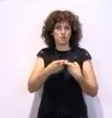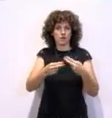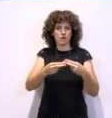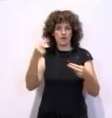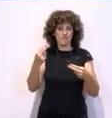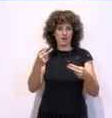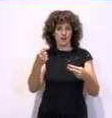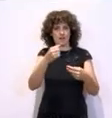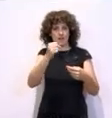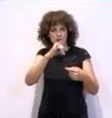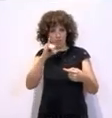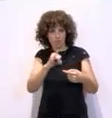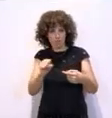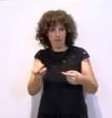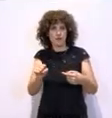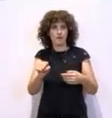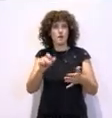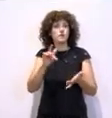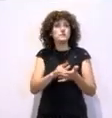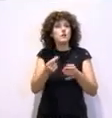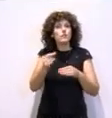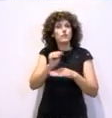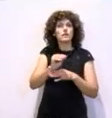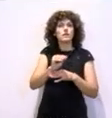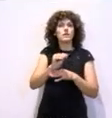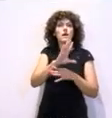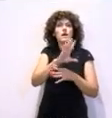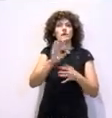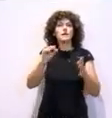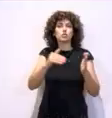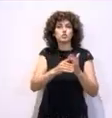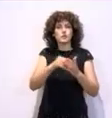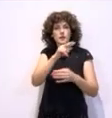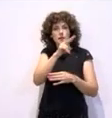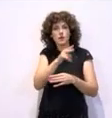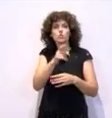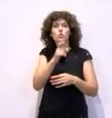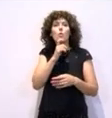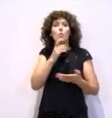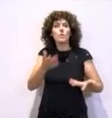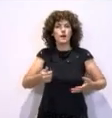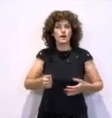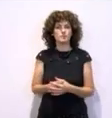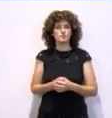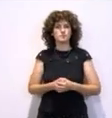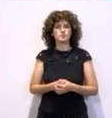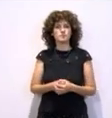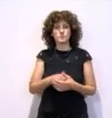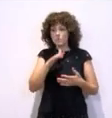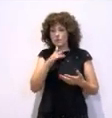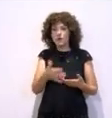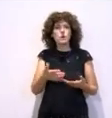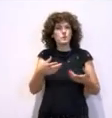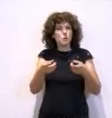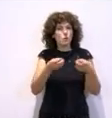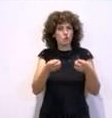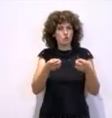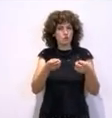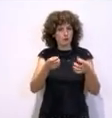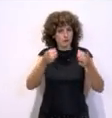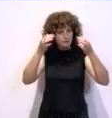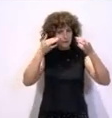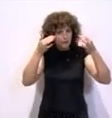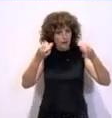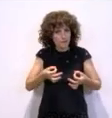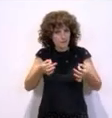de Gaza, con una financiación de 500.000 euros. ¿Cómo va esa ejecución? ¿Y cómo estamos controlando que realmente llegue, a